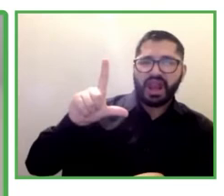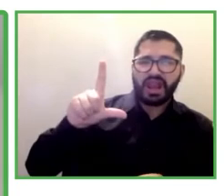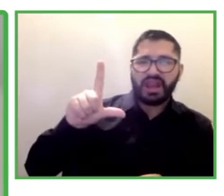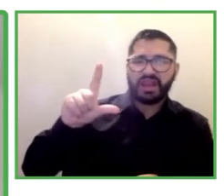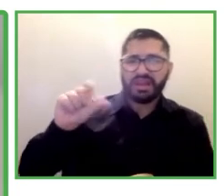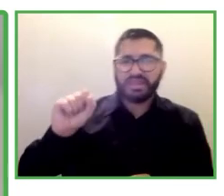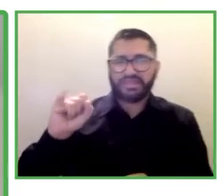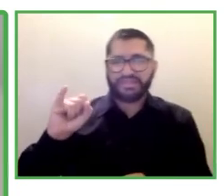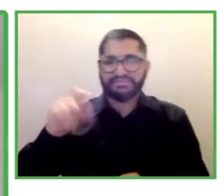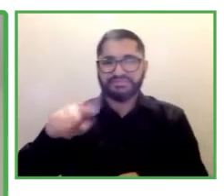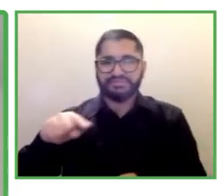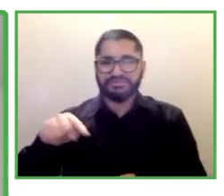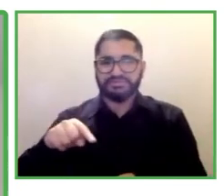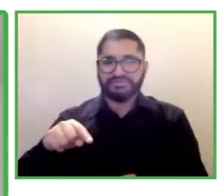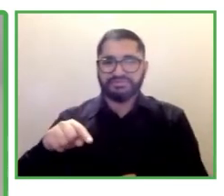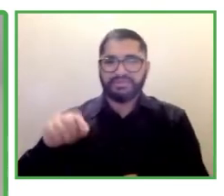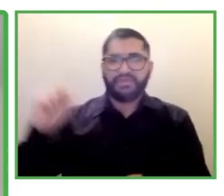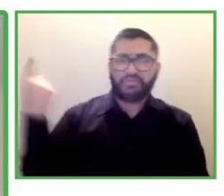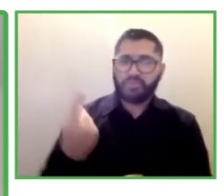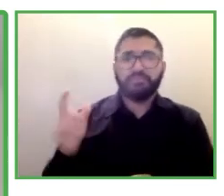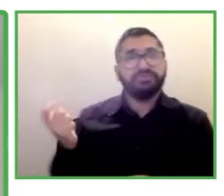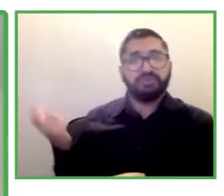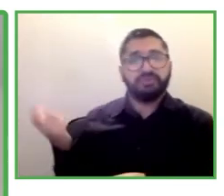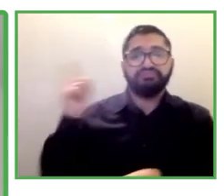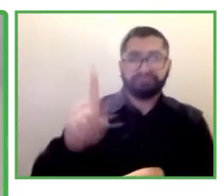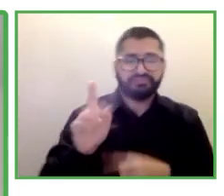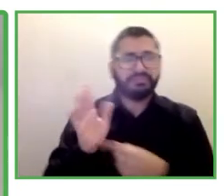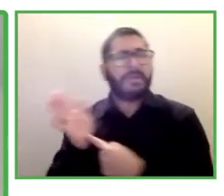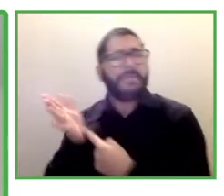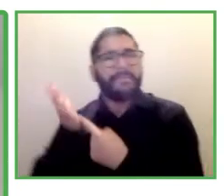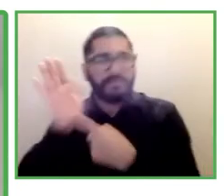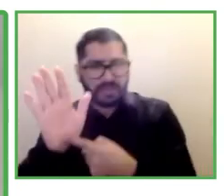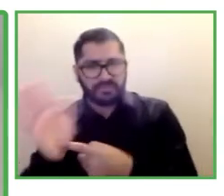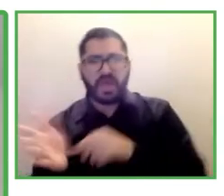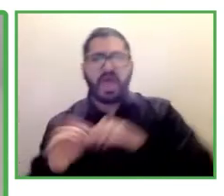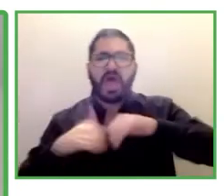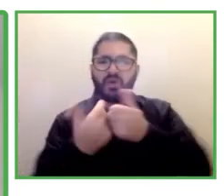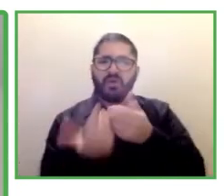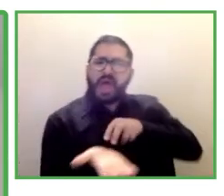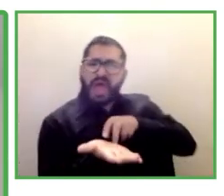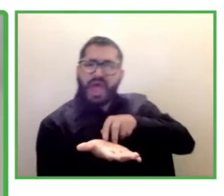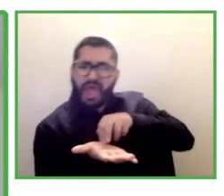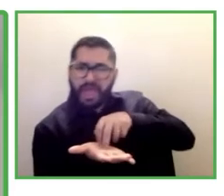Trabajo, Descubrimiento del Empleo. Heather, por favor.